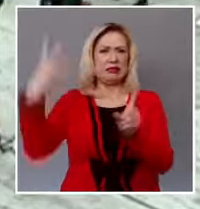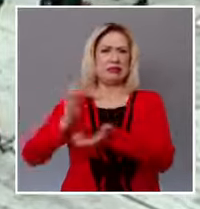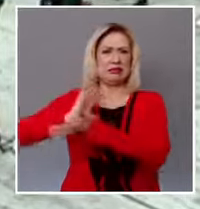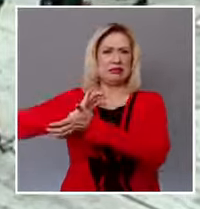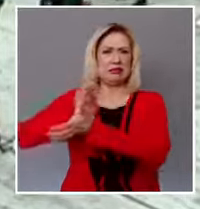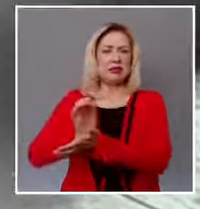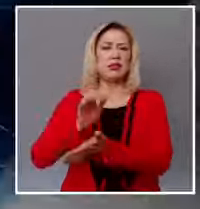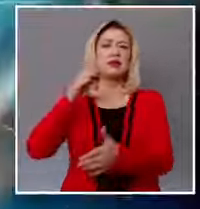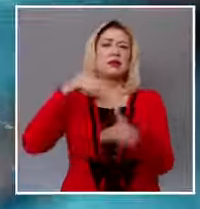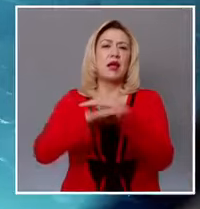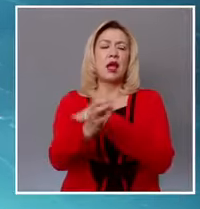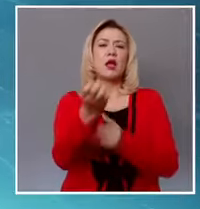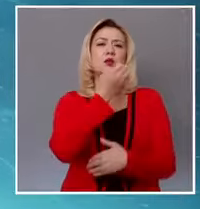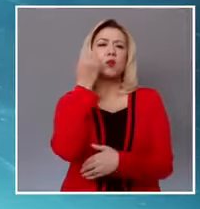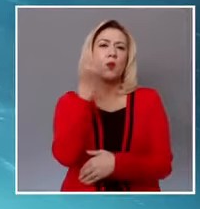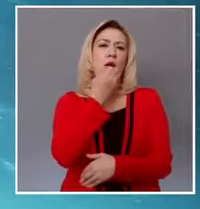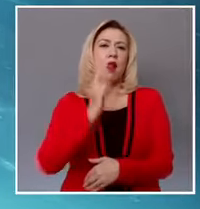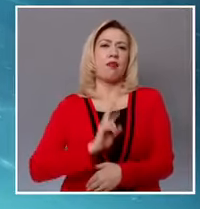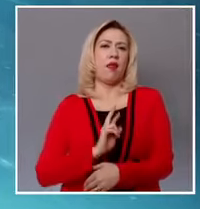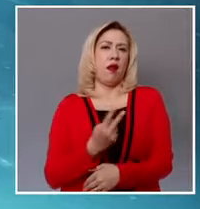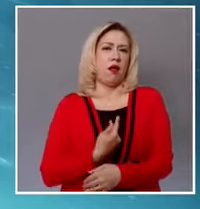trans.